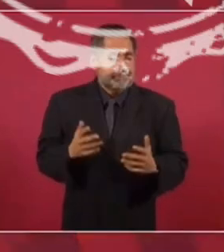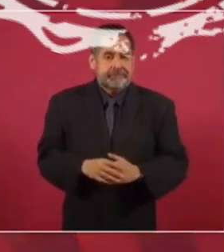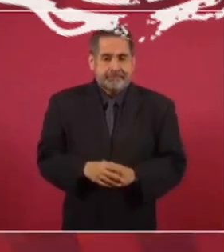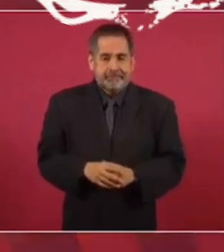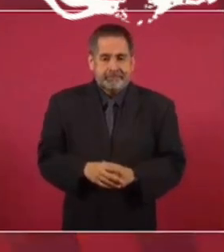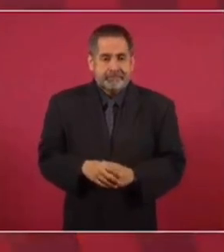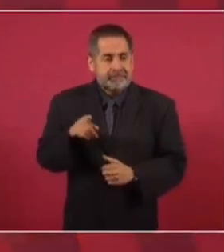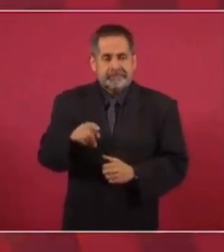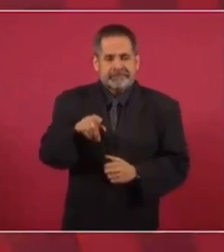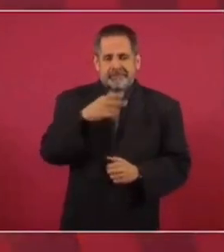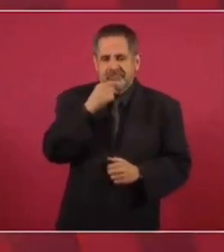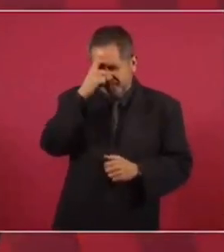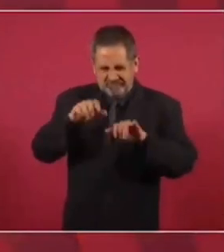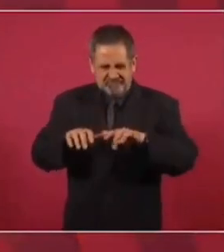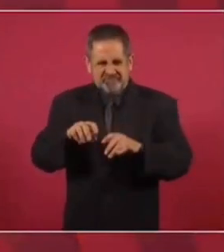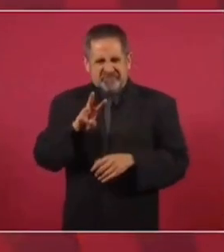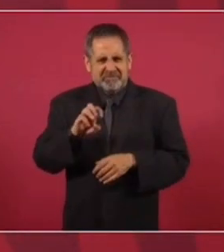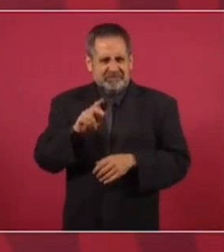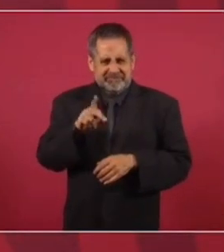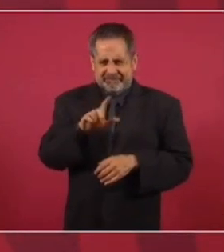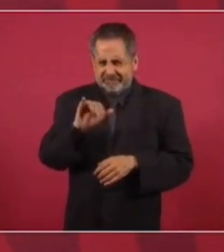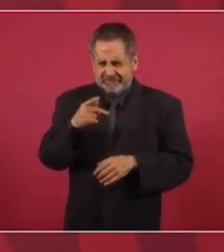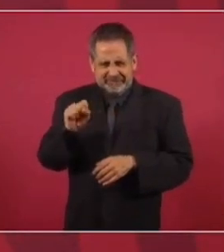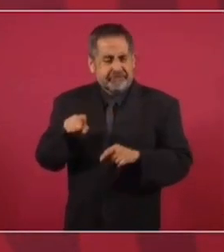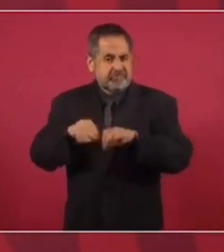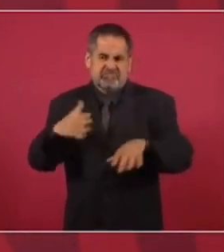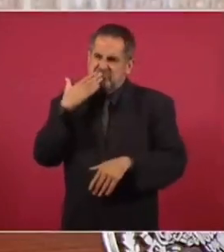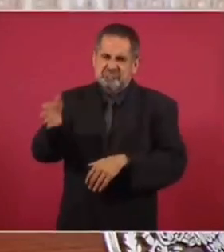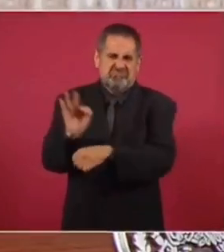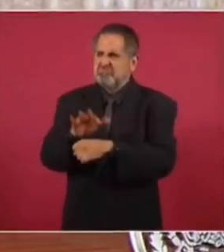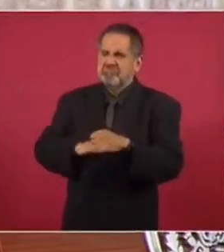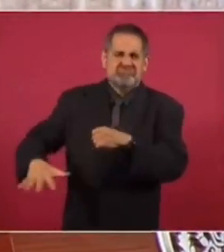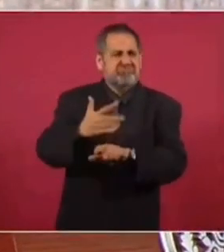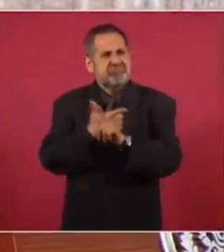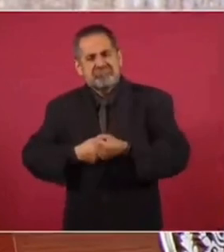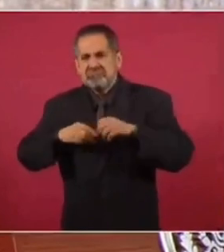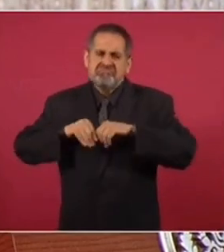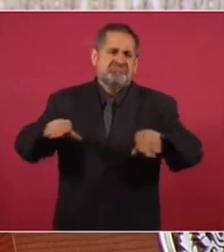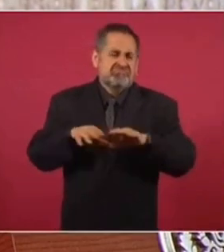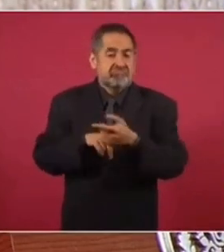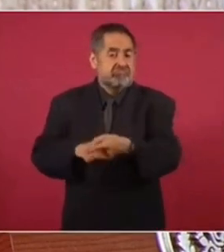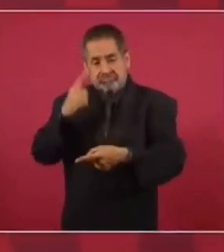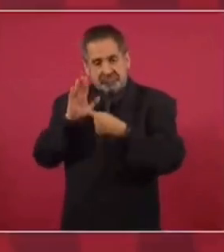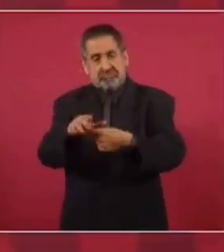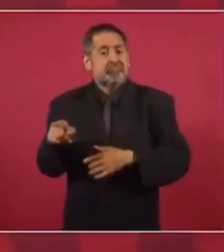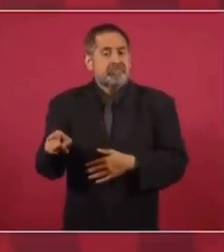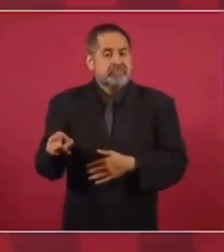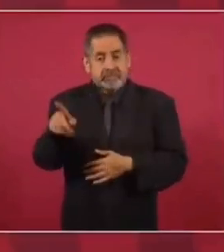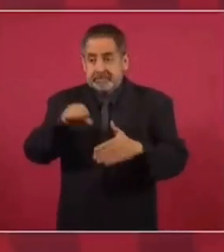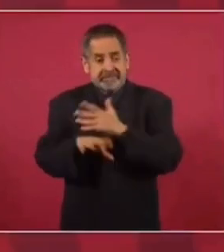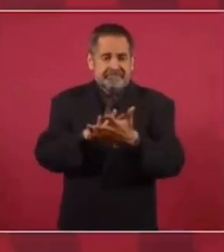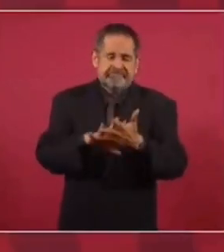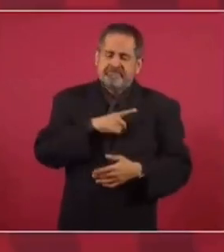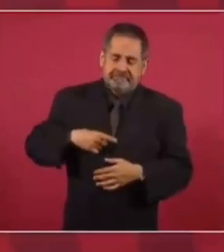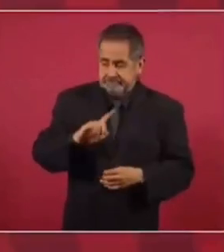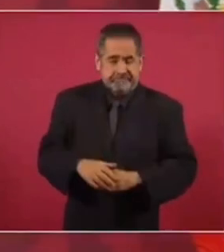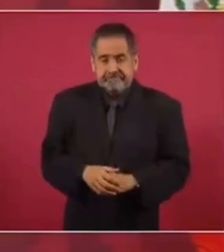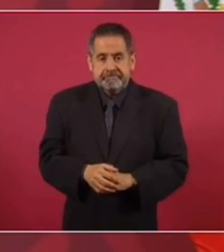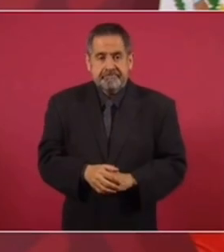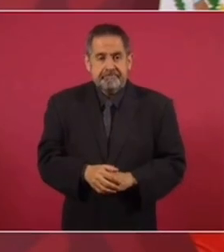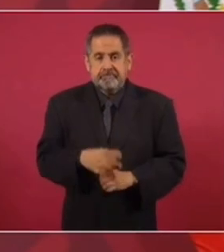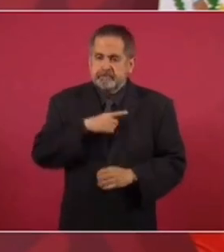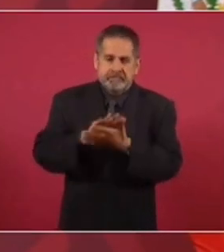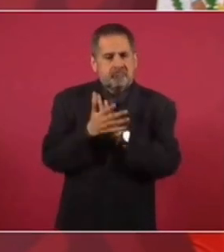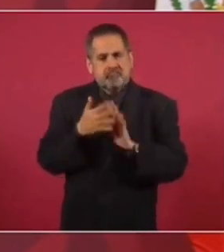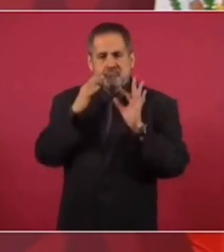Por eso, a Sánchez es un Quijote de la libertad de expresión, de manifestación. No merece estar en la cárcel.